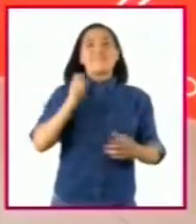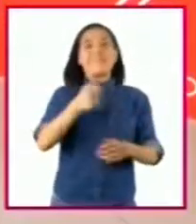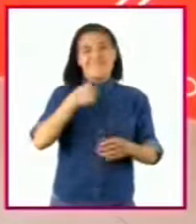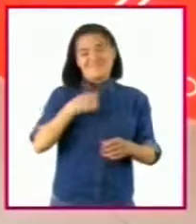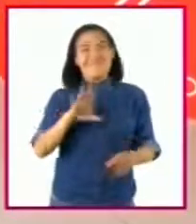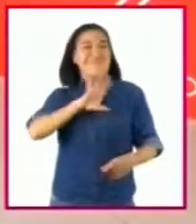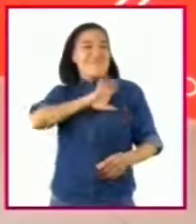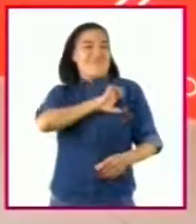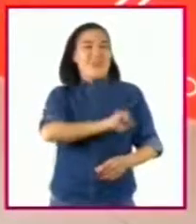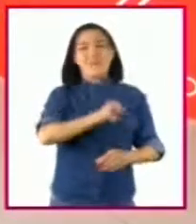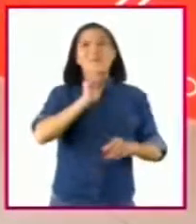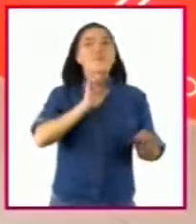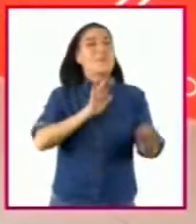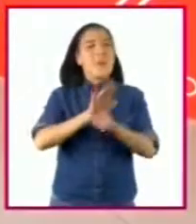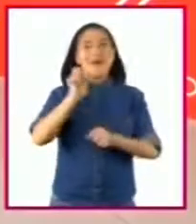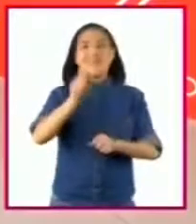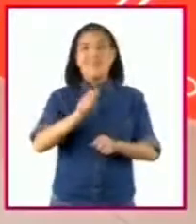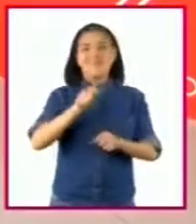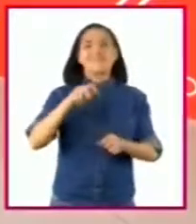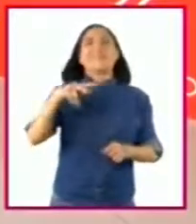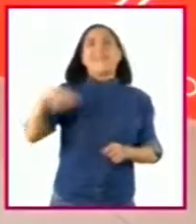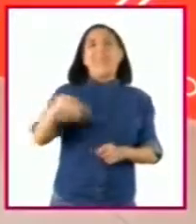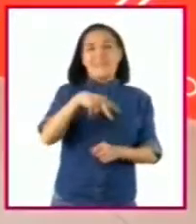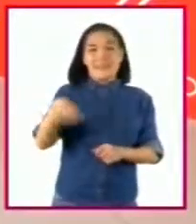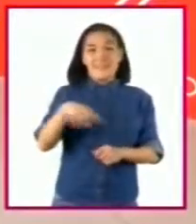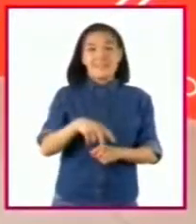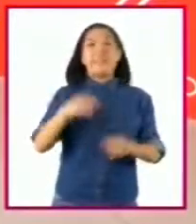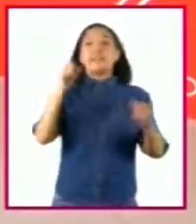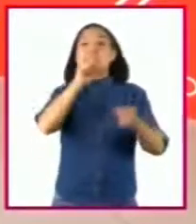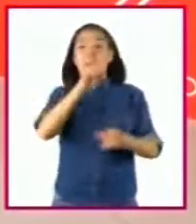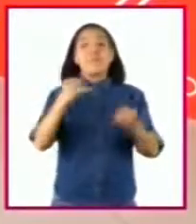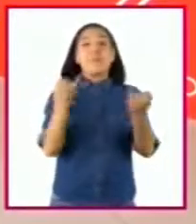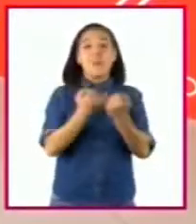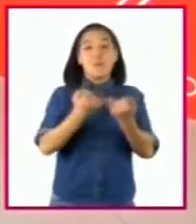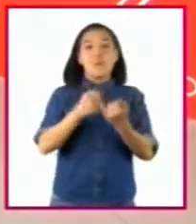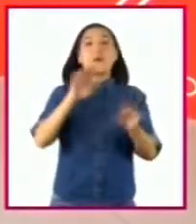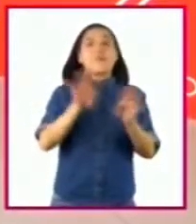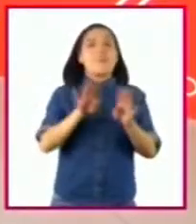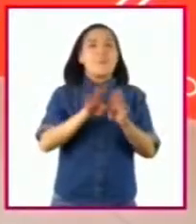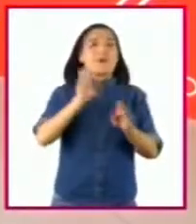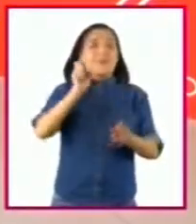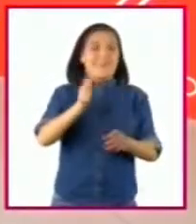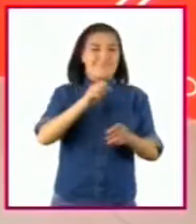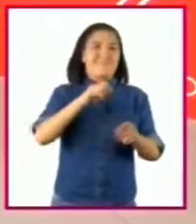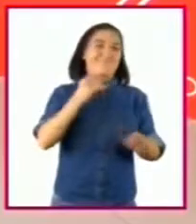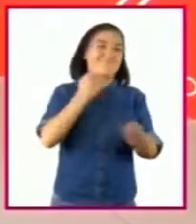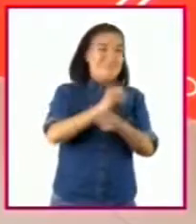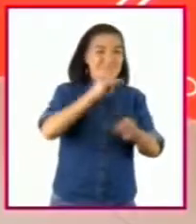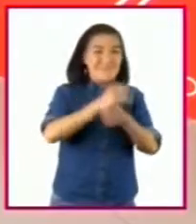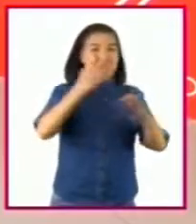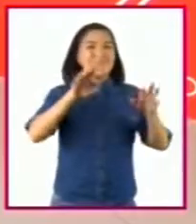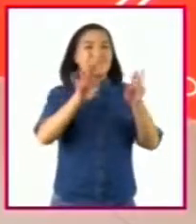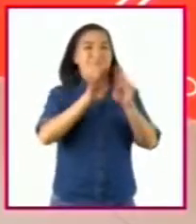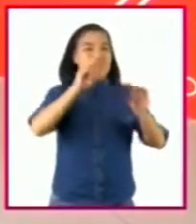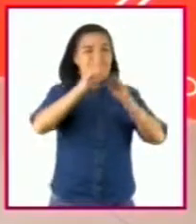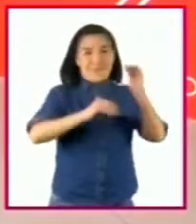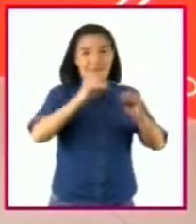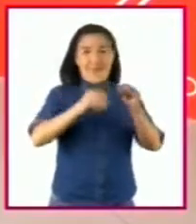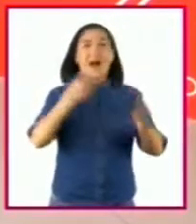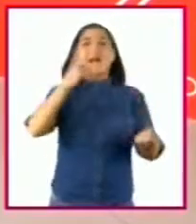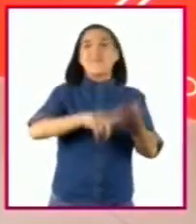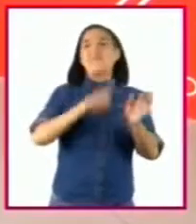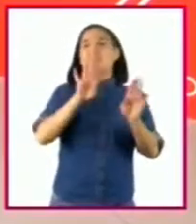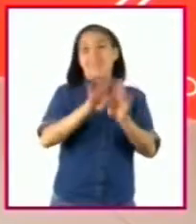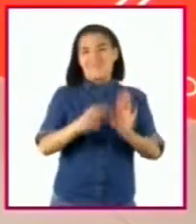favoritas, la danza. Al igual que en la escultura, identificaremos algunos de los elementos que componen dicha